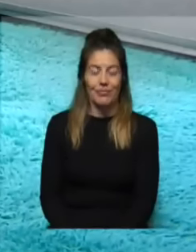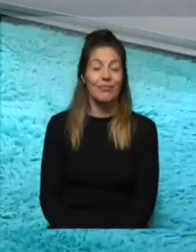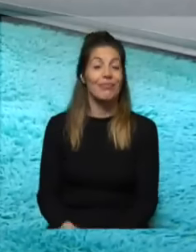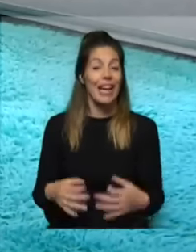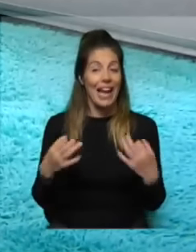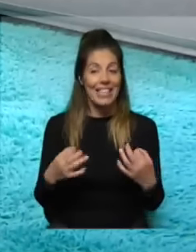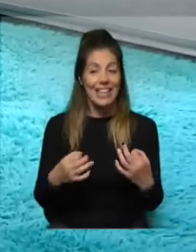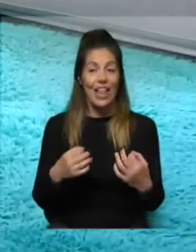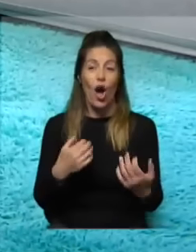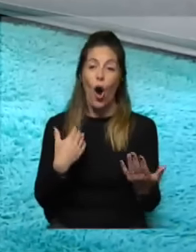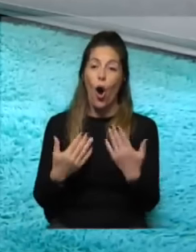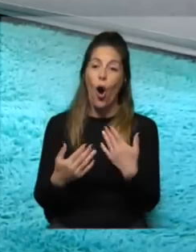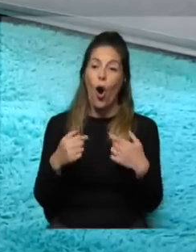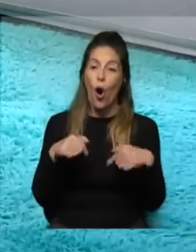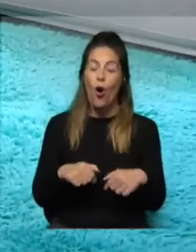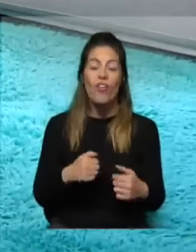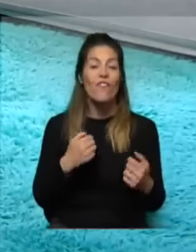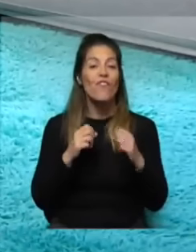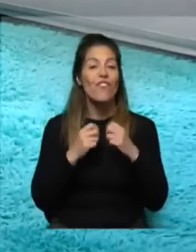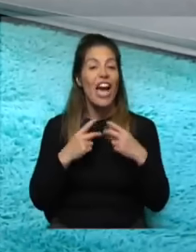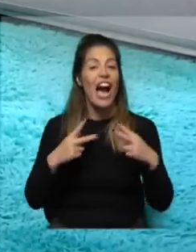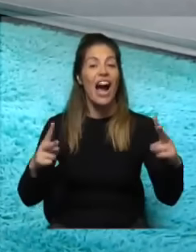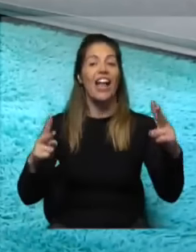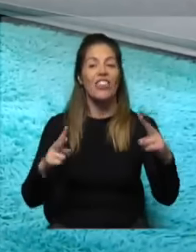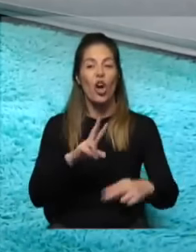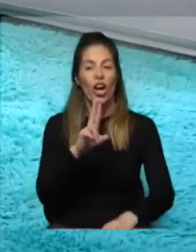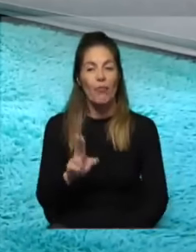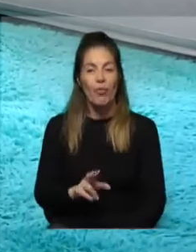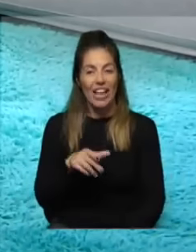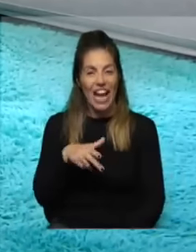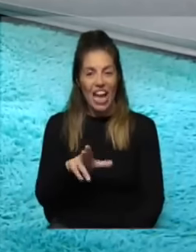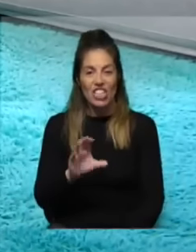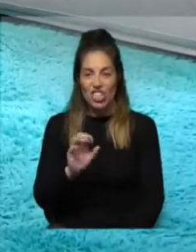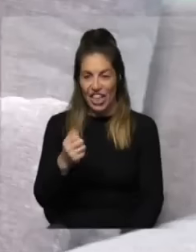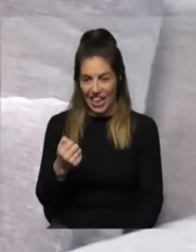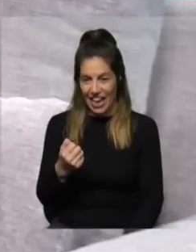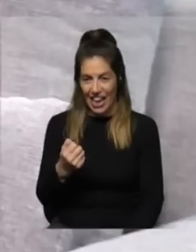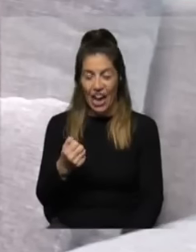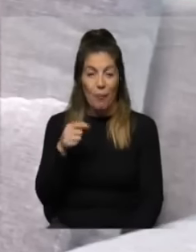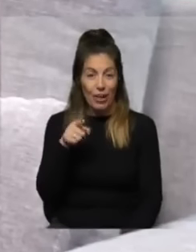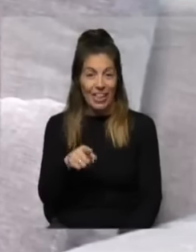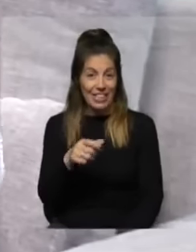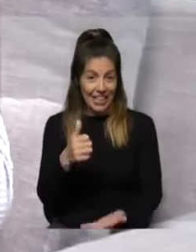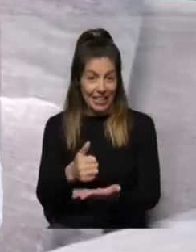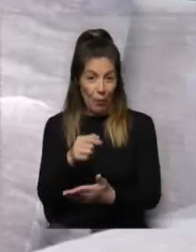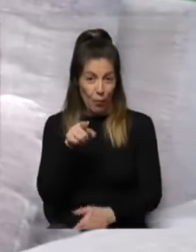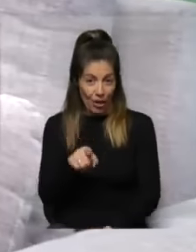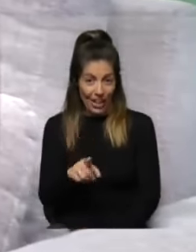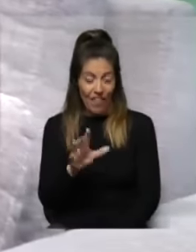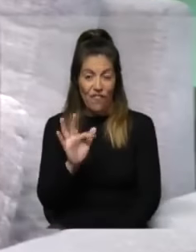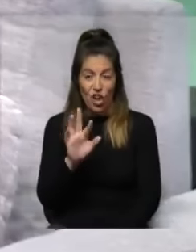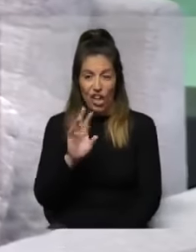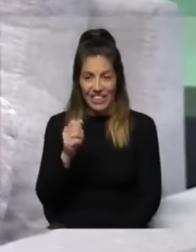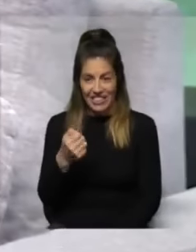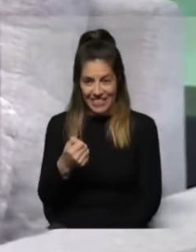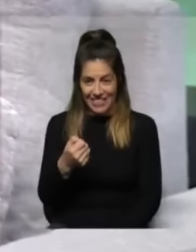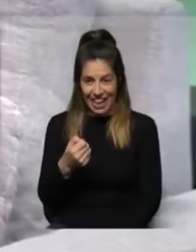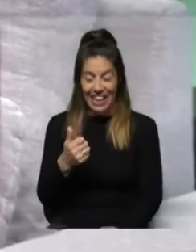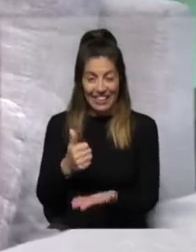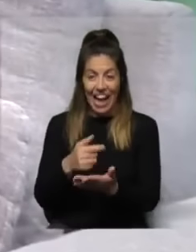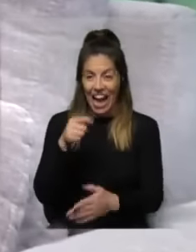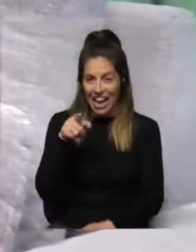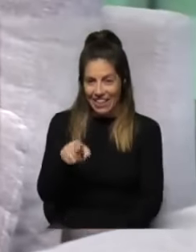Exactamente, y hoy vamos a estar viajando a la República Checa porque Florencia anda por ahí, la tocaya Florencia Gratarola anda por ahí